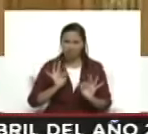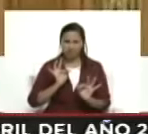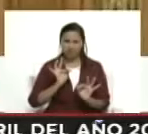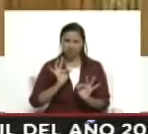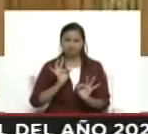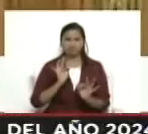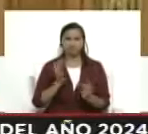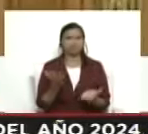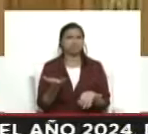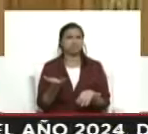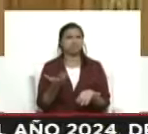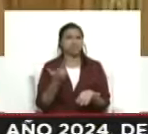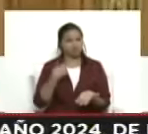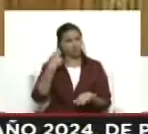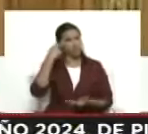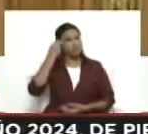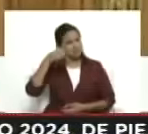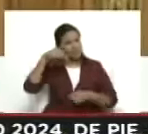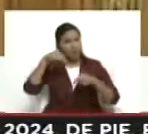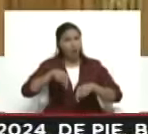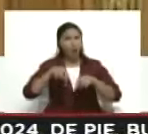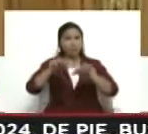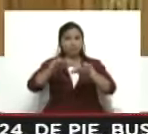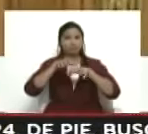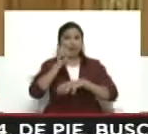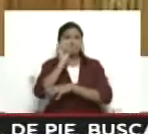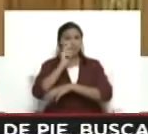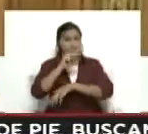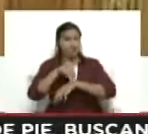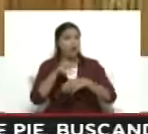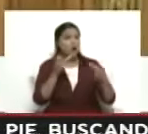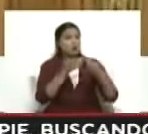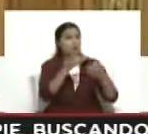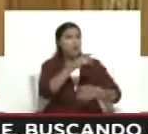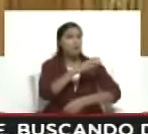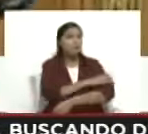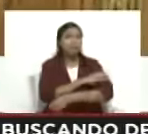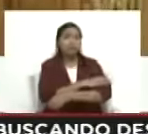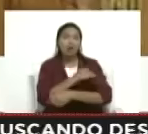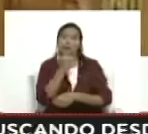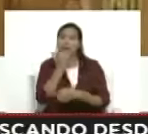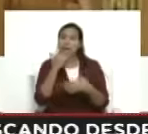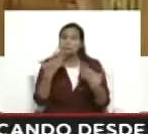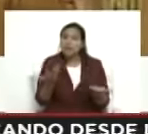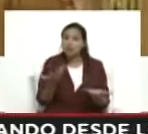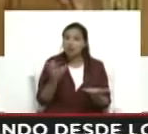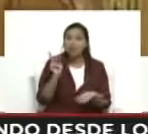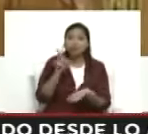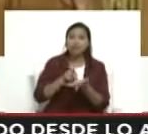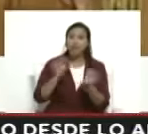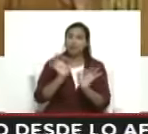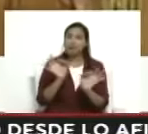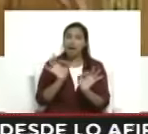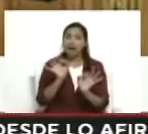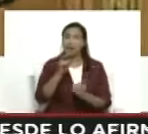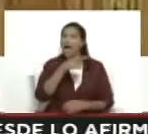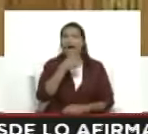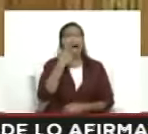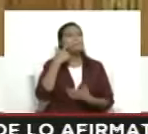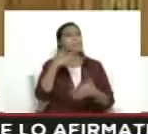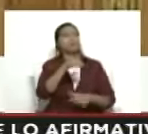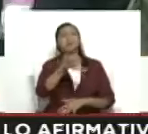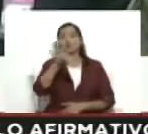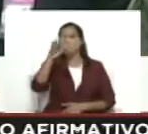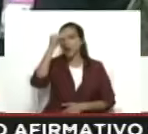estar los sectores opositores aquí, desafortunadamente no están, como que no han aprendido. Porque yo fueron parte de esto. Ustedes